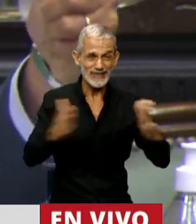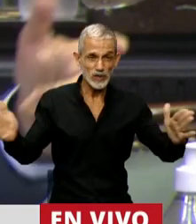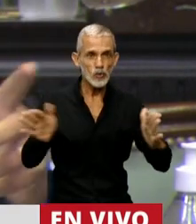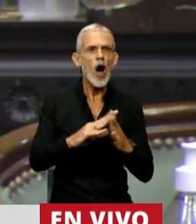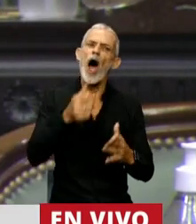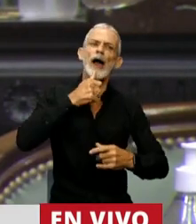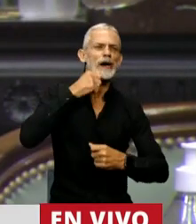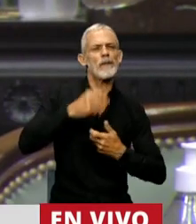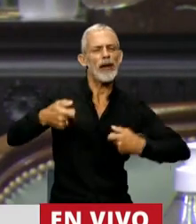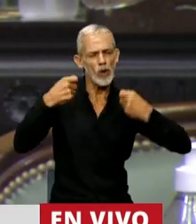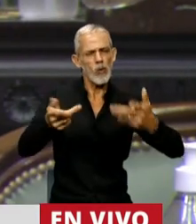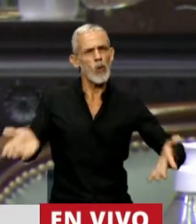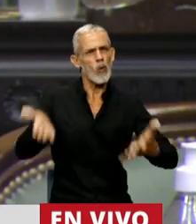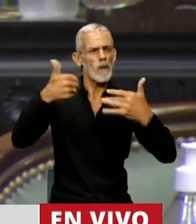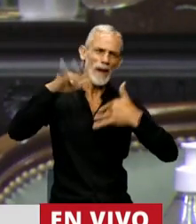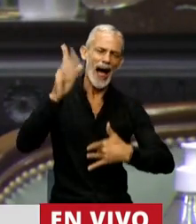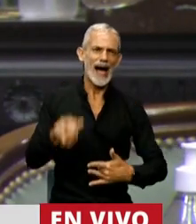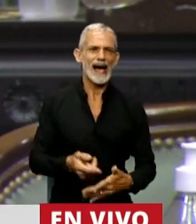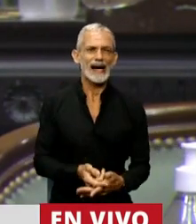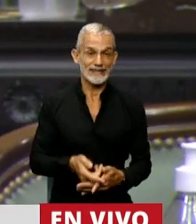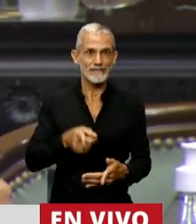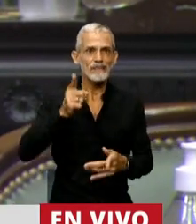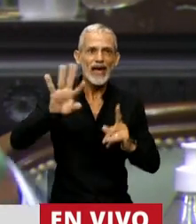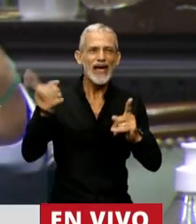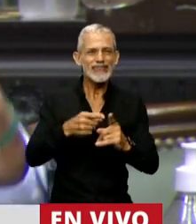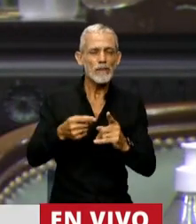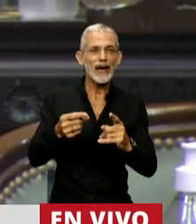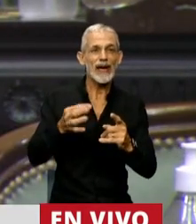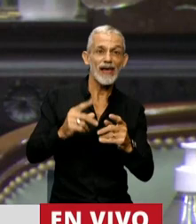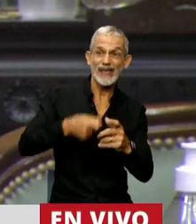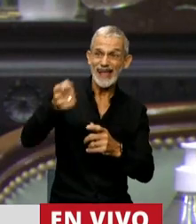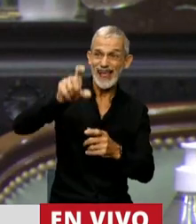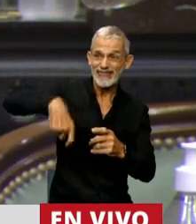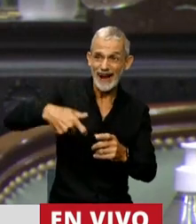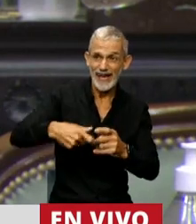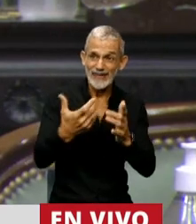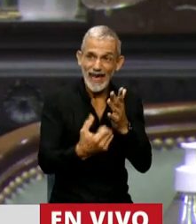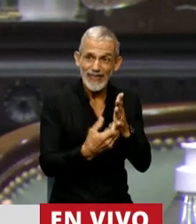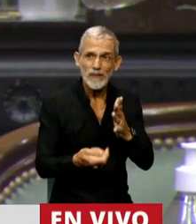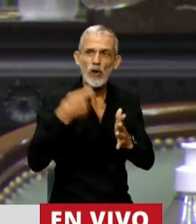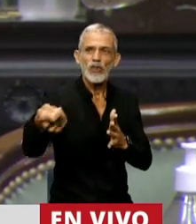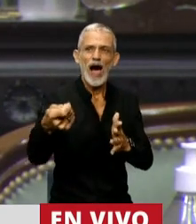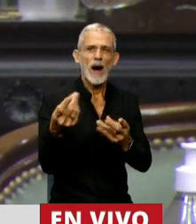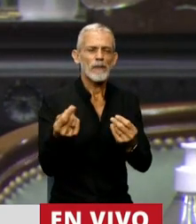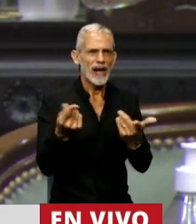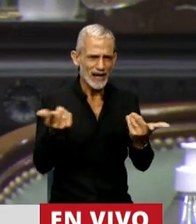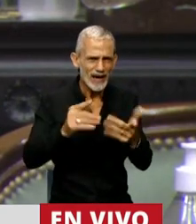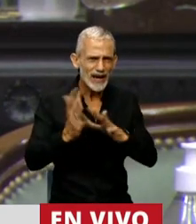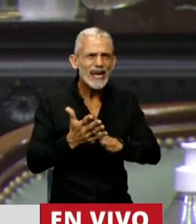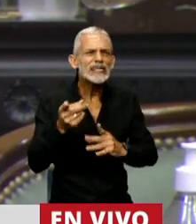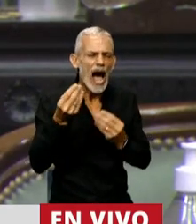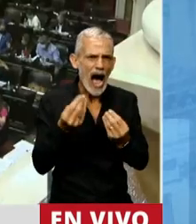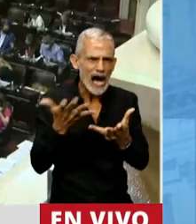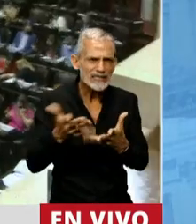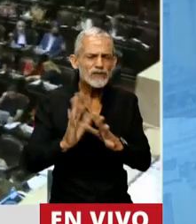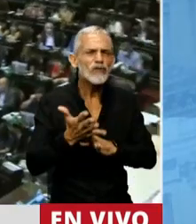más medicamentos, que había reintegro con la tarjeta de débito. ¿Qué es lo que están defendiendo? Es la forestal,